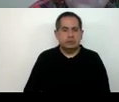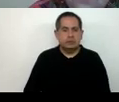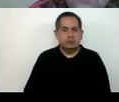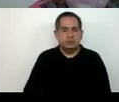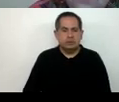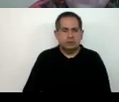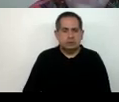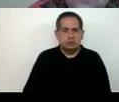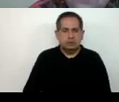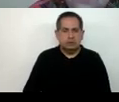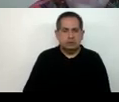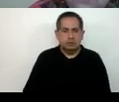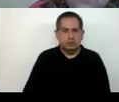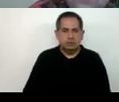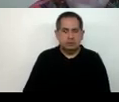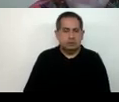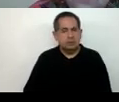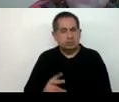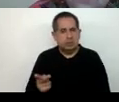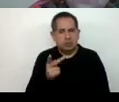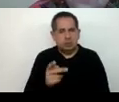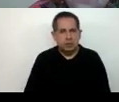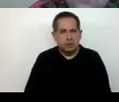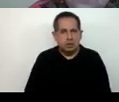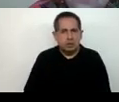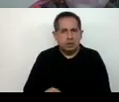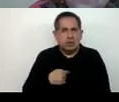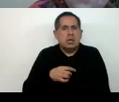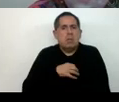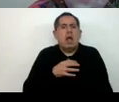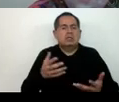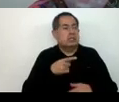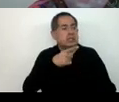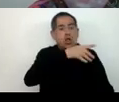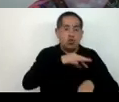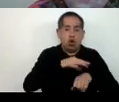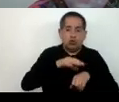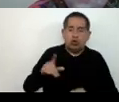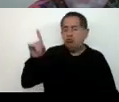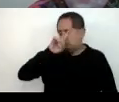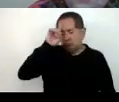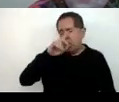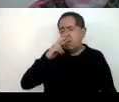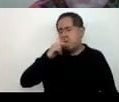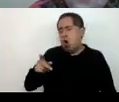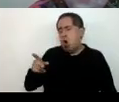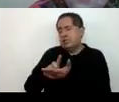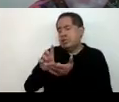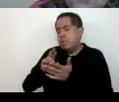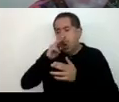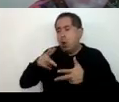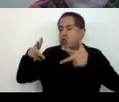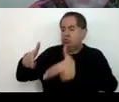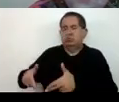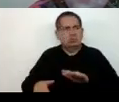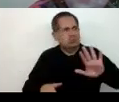Gracias. Preguntan, ¿qué podemos hacer cuando los médicos recomiendan esterilizar a las chicas con discapacidad para